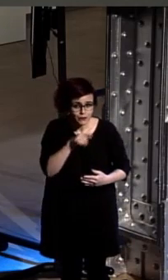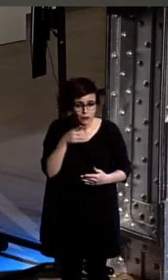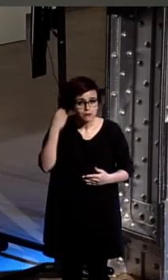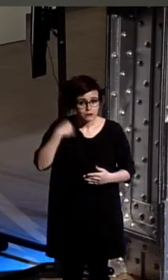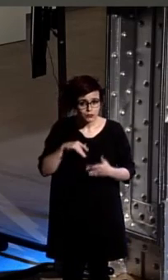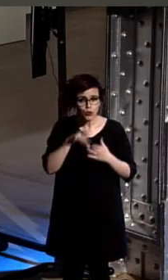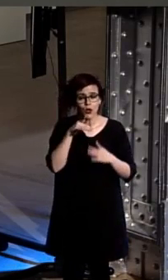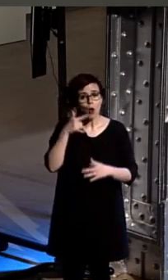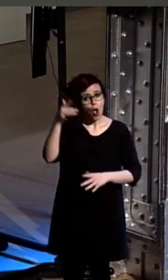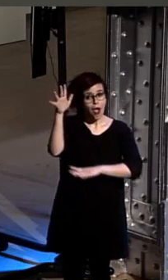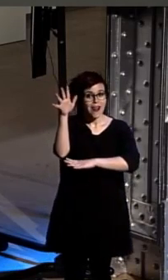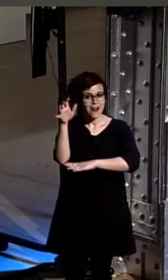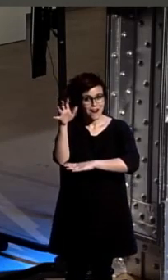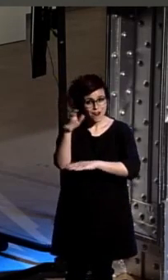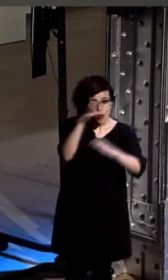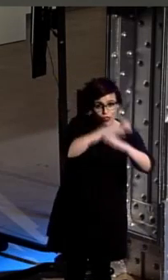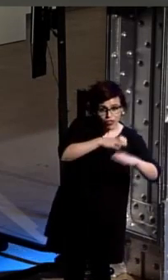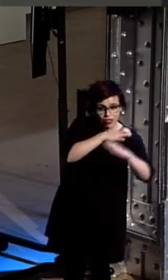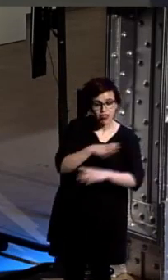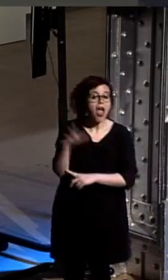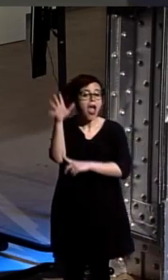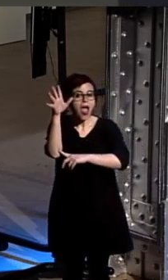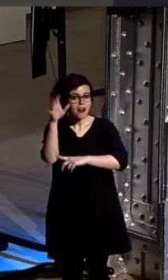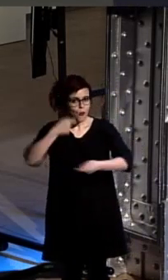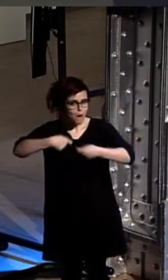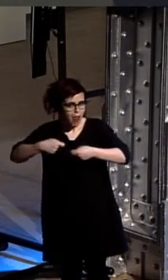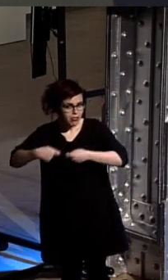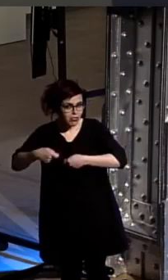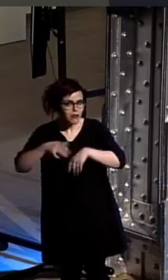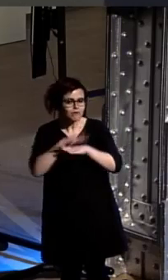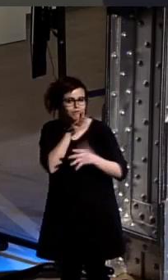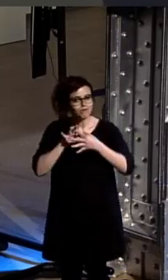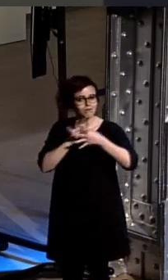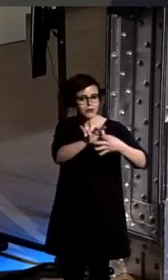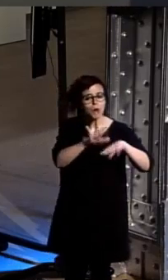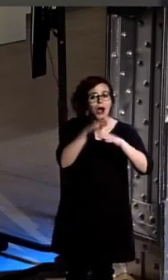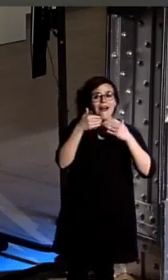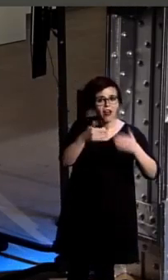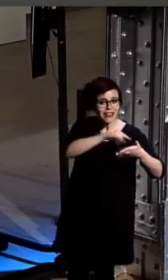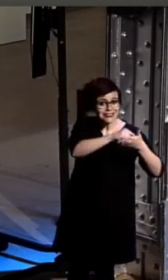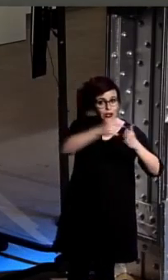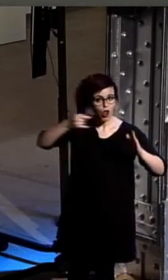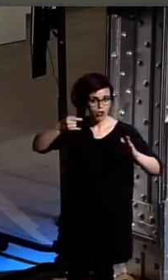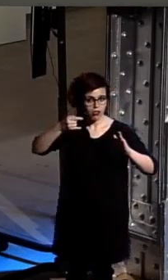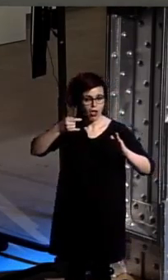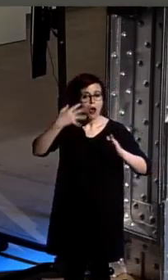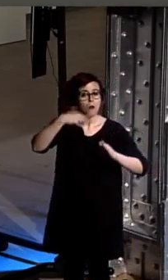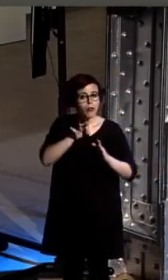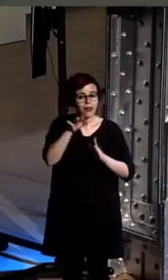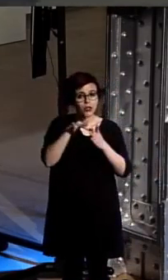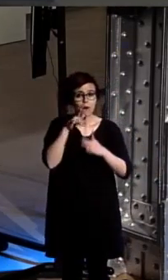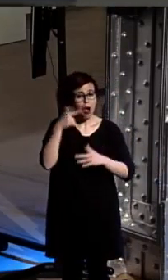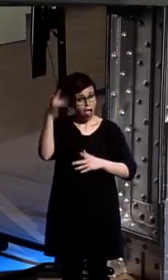sobre neurociencia y neuromarketing, que tiene mala prensa, es verdad, pero él sabe que es el uso de la tecnología para medir la